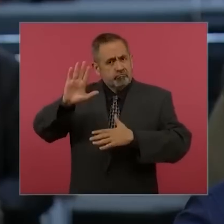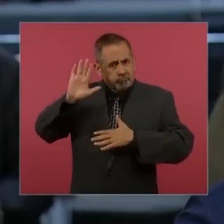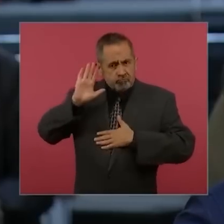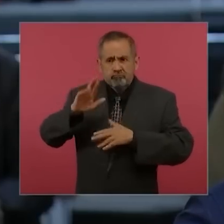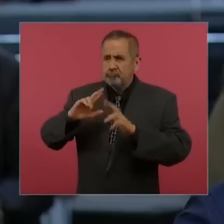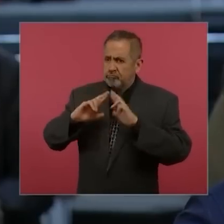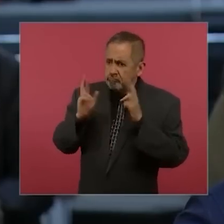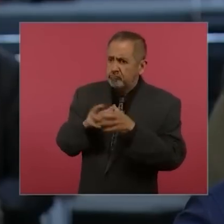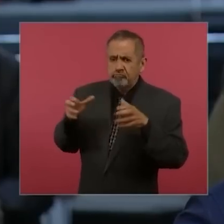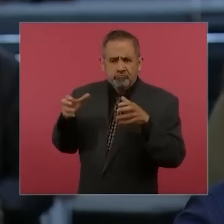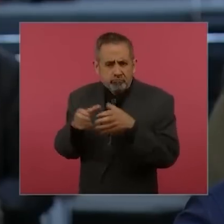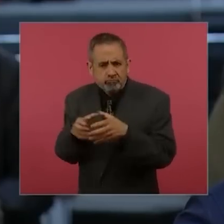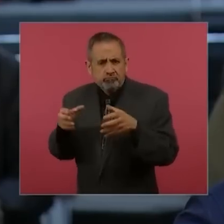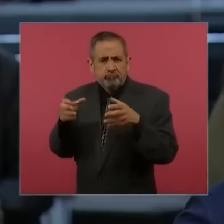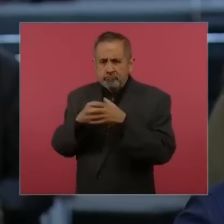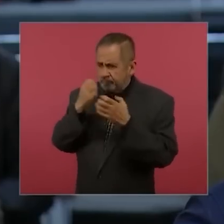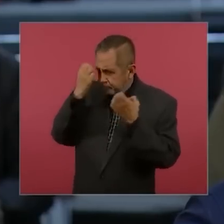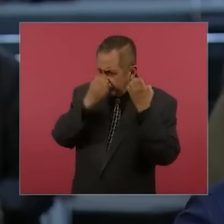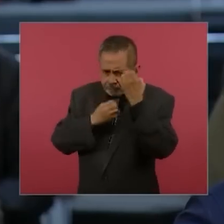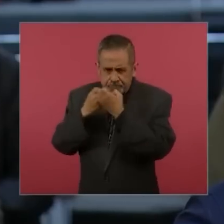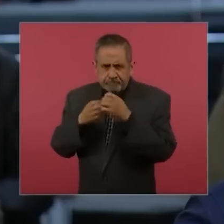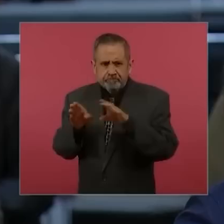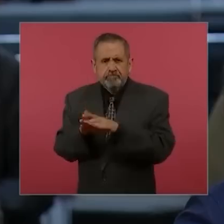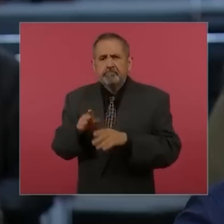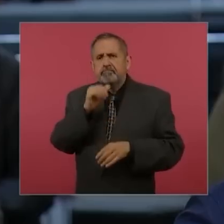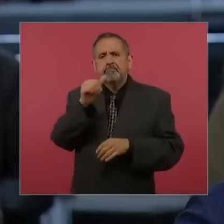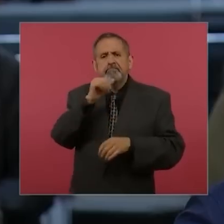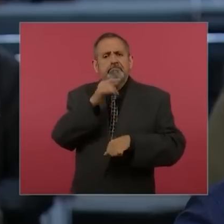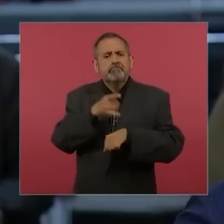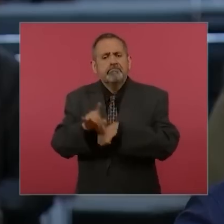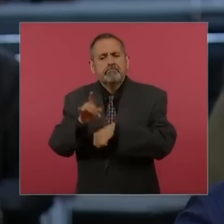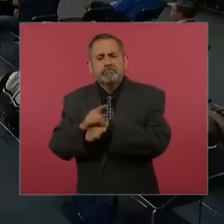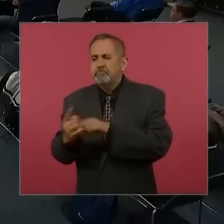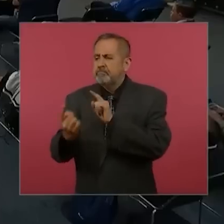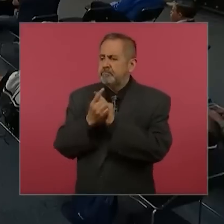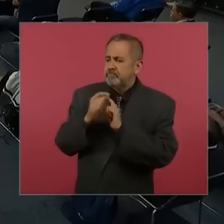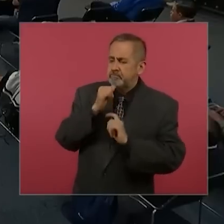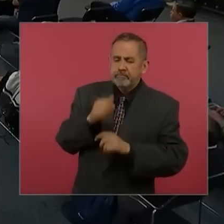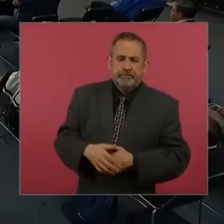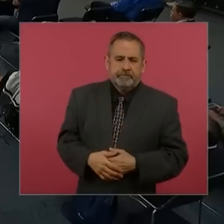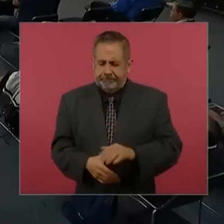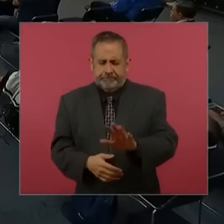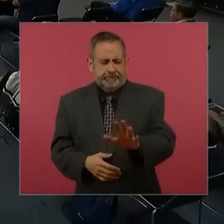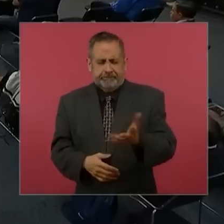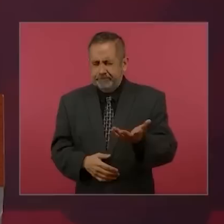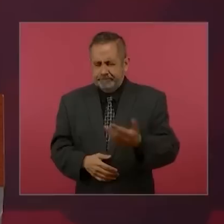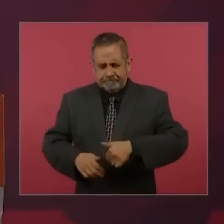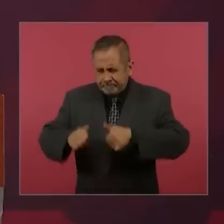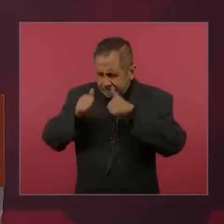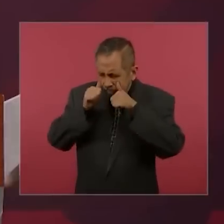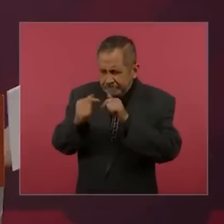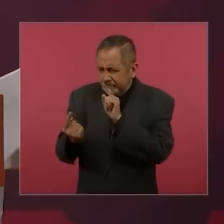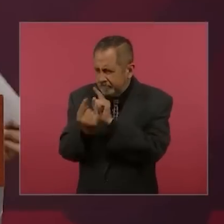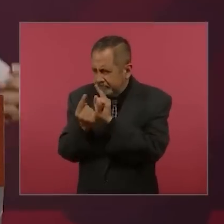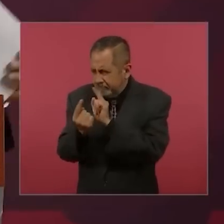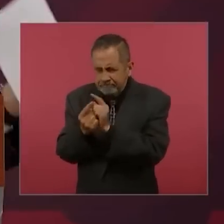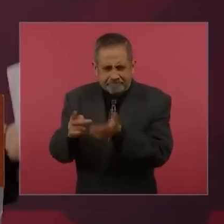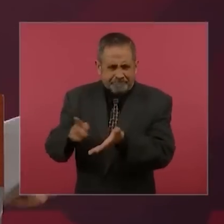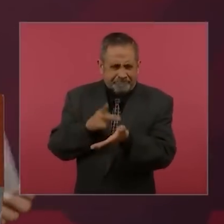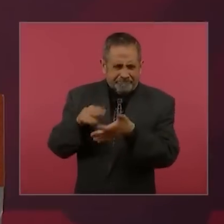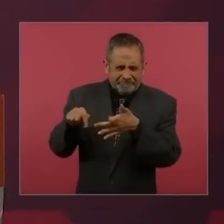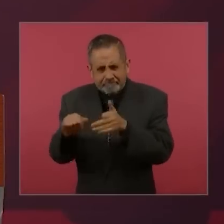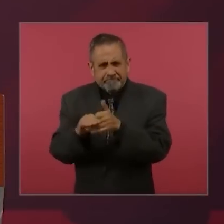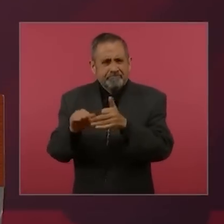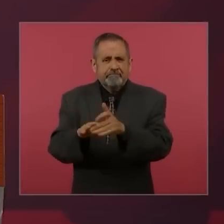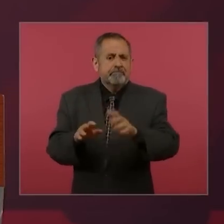hubiera reuniones trimestrales de evaluación y no las ha querido recibir. Estamos atendiéndolos constantemente. Yo, en